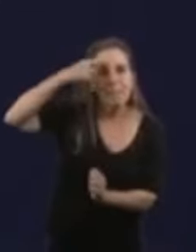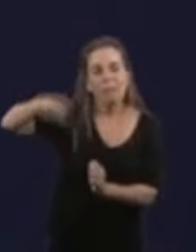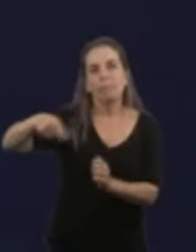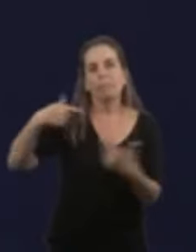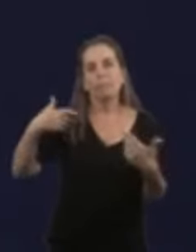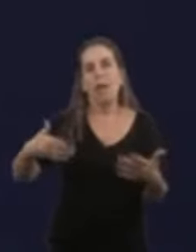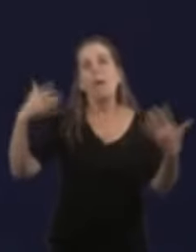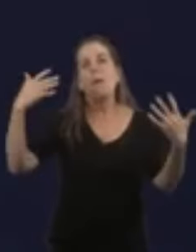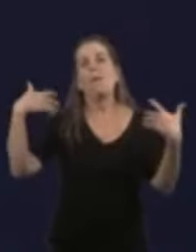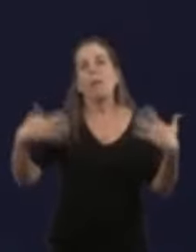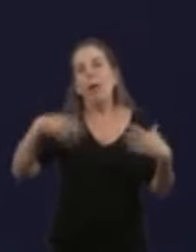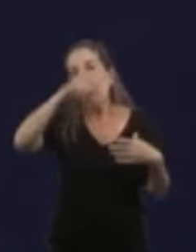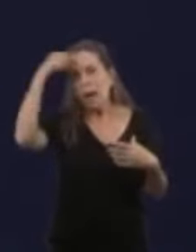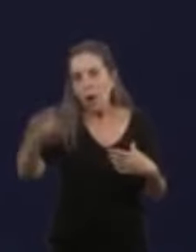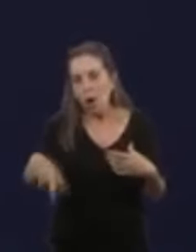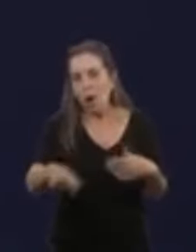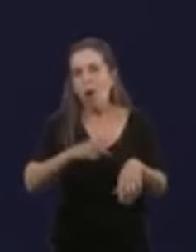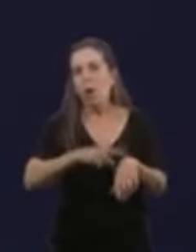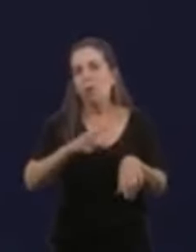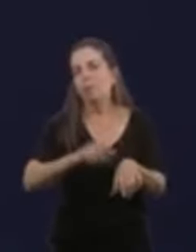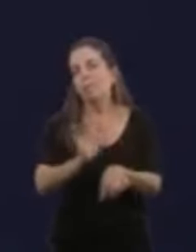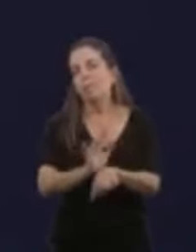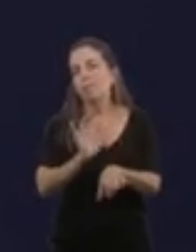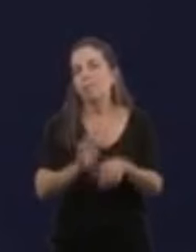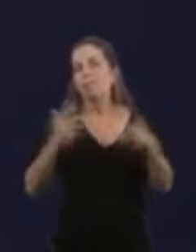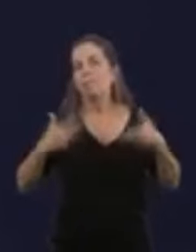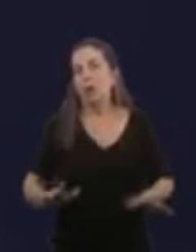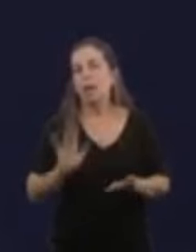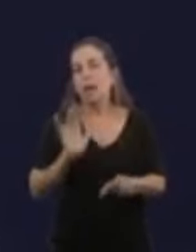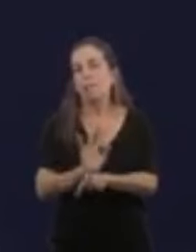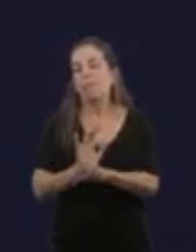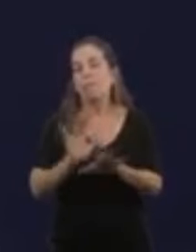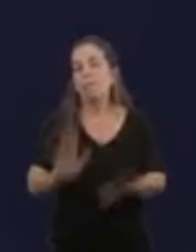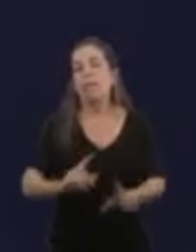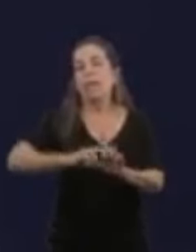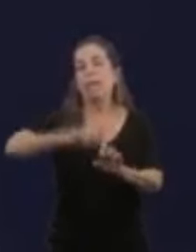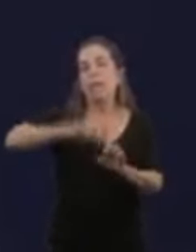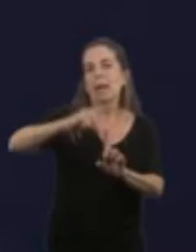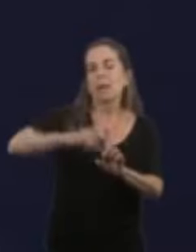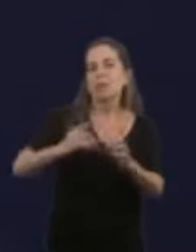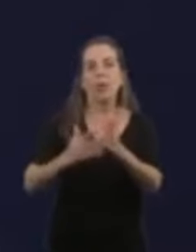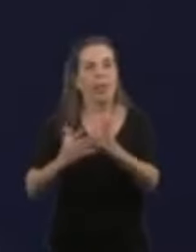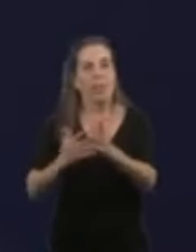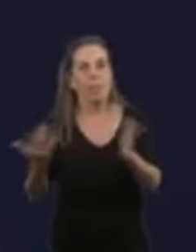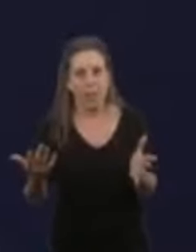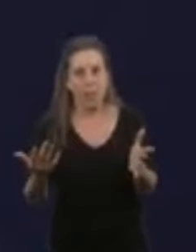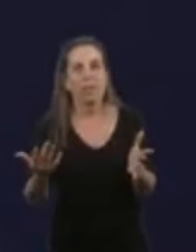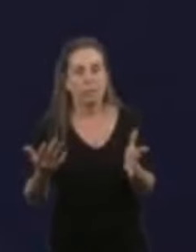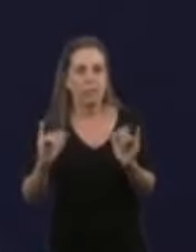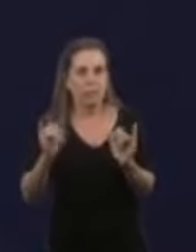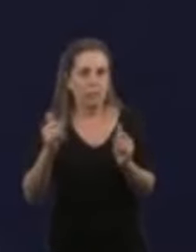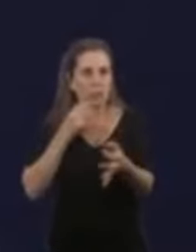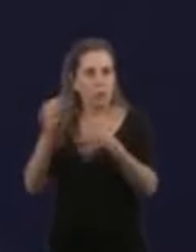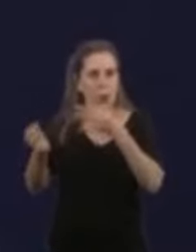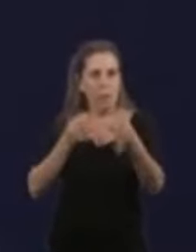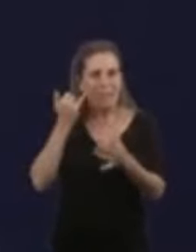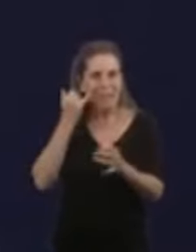lo más normal posible o con la menor exactamente por eso es una conversación que está que está